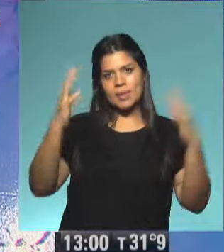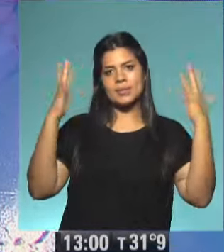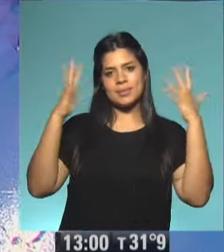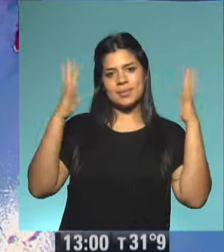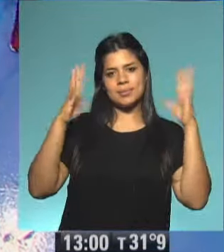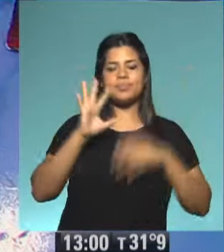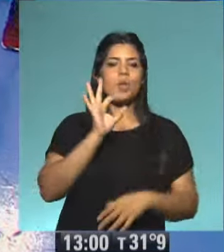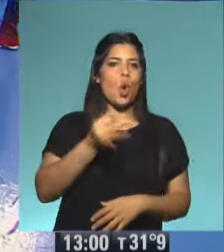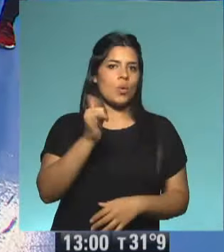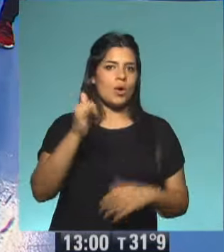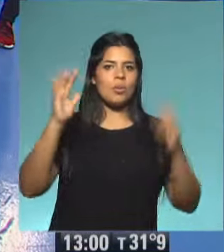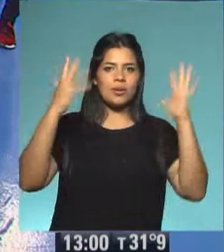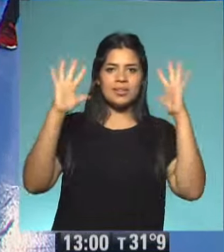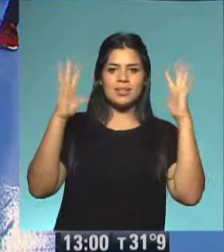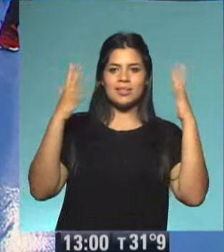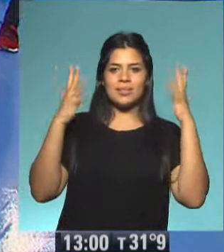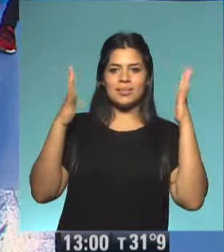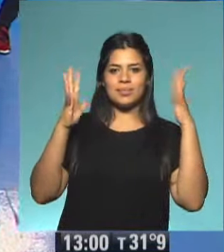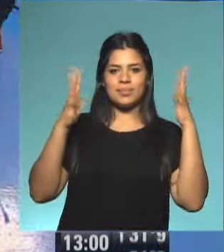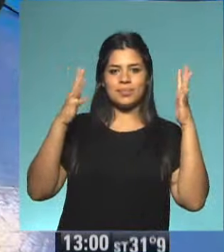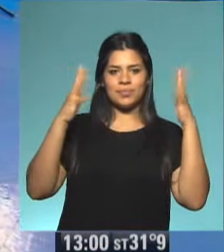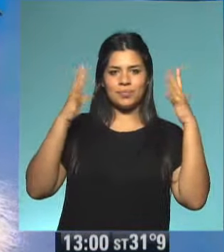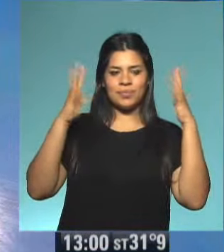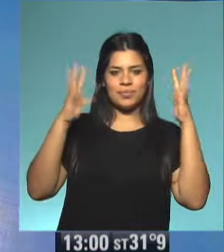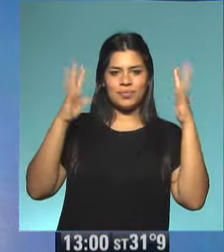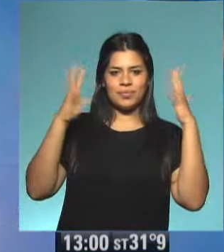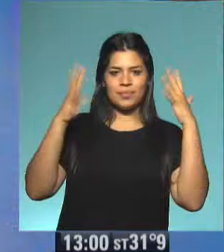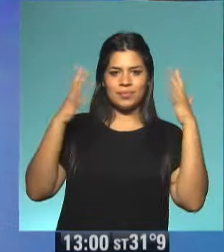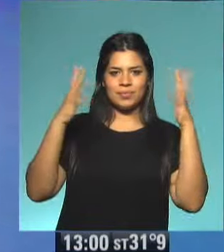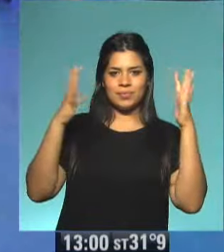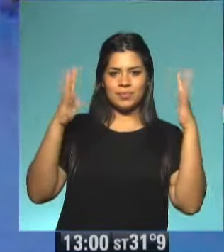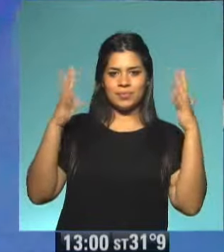sí. Un gran aplauso. Un gran aplauso.